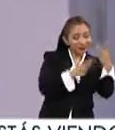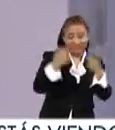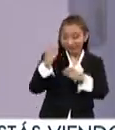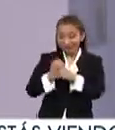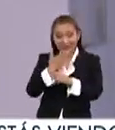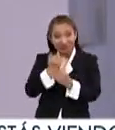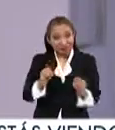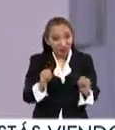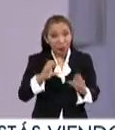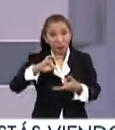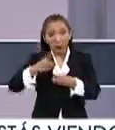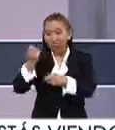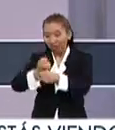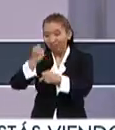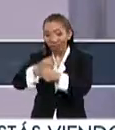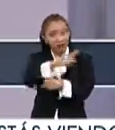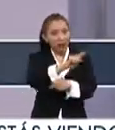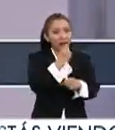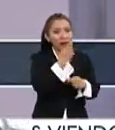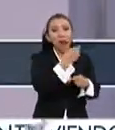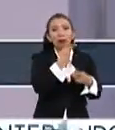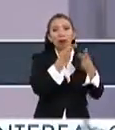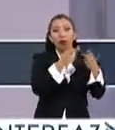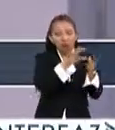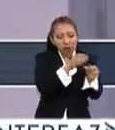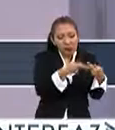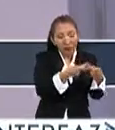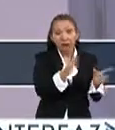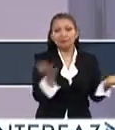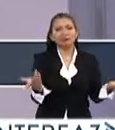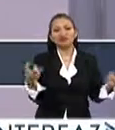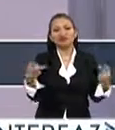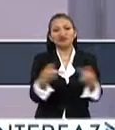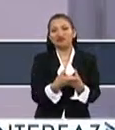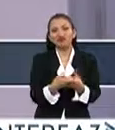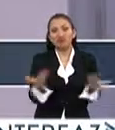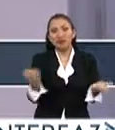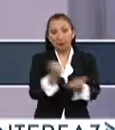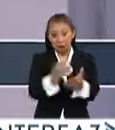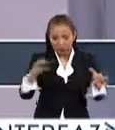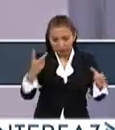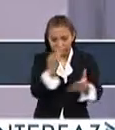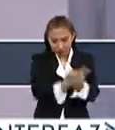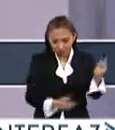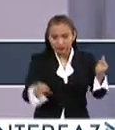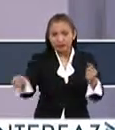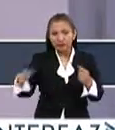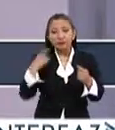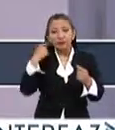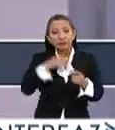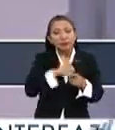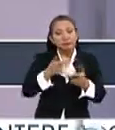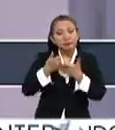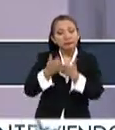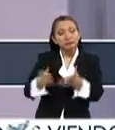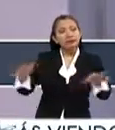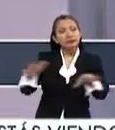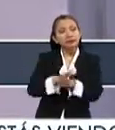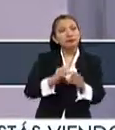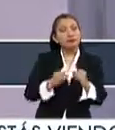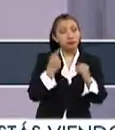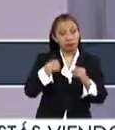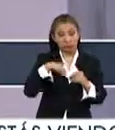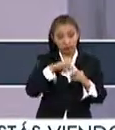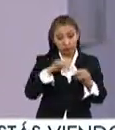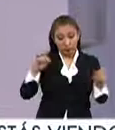teoría difícilmente van a converger para alcanzar, uno, las metas, y dos, reconocer y transformar vidas. Porque si lo que estamos